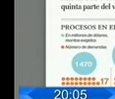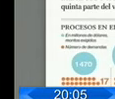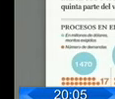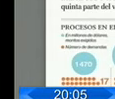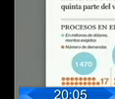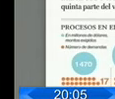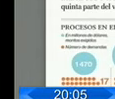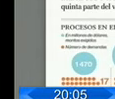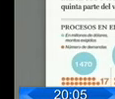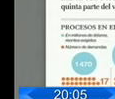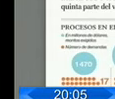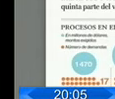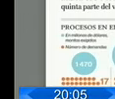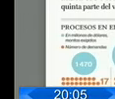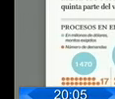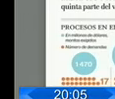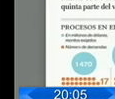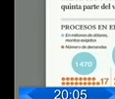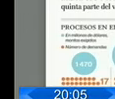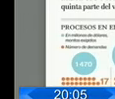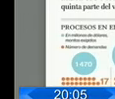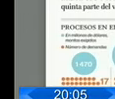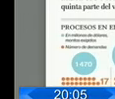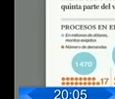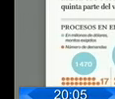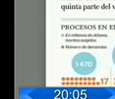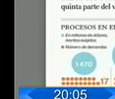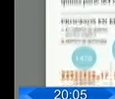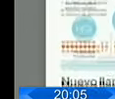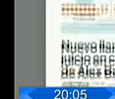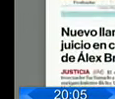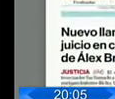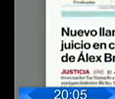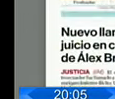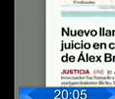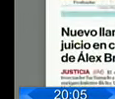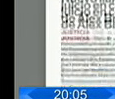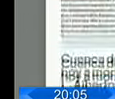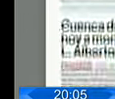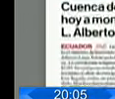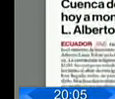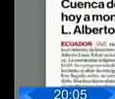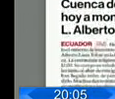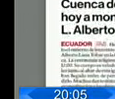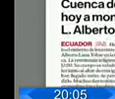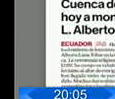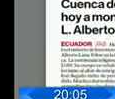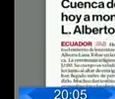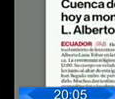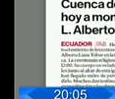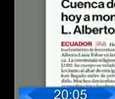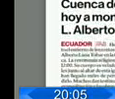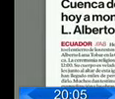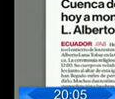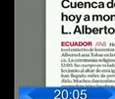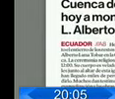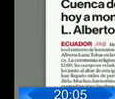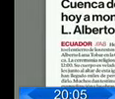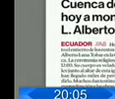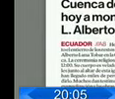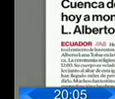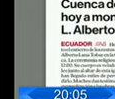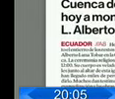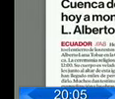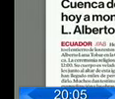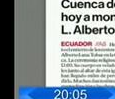presidenciales y a las 22 de los asambleístas. Las sanciones a los camiones suben un 38%. Nuevo llamado a juicio en contra de